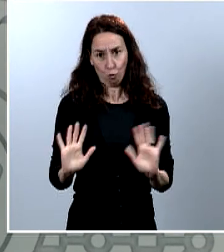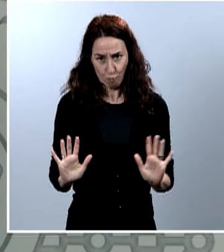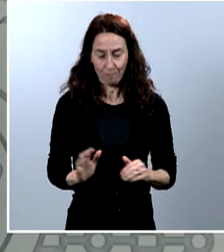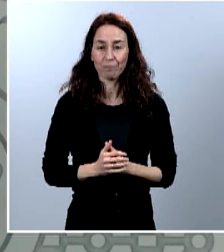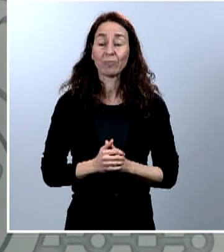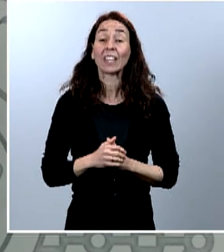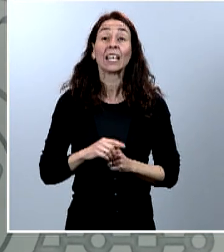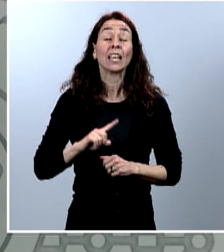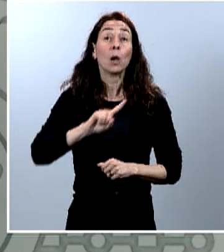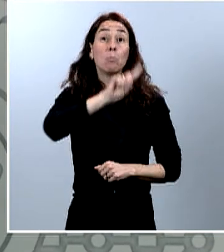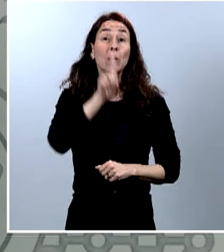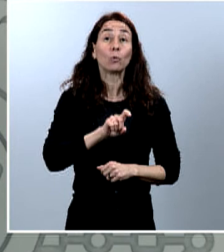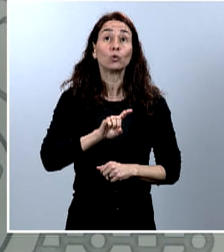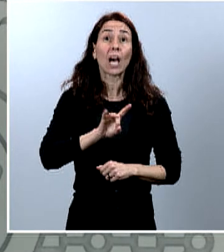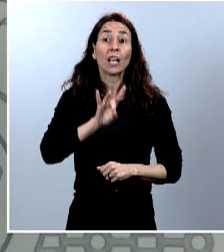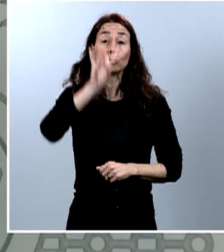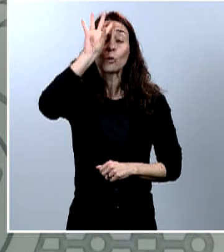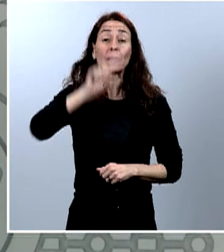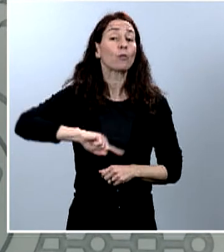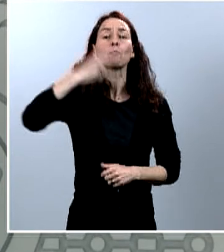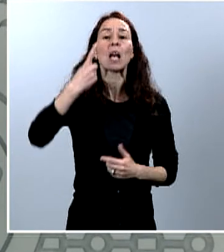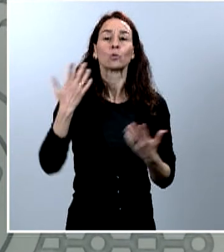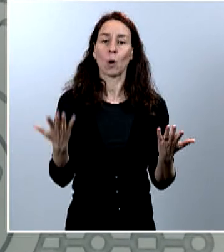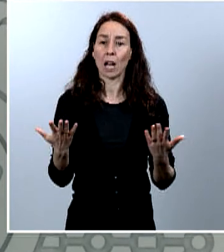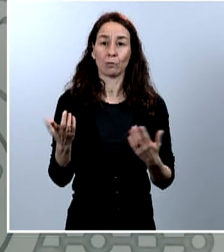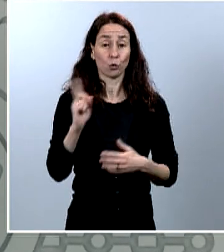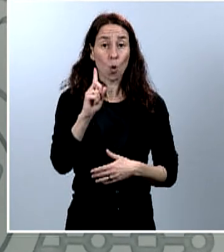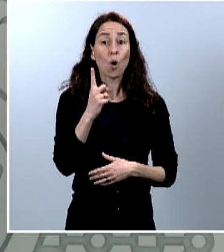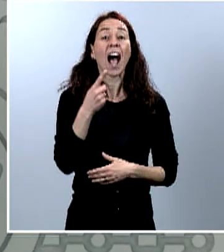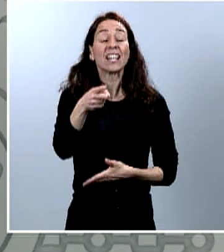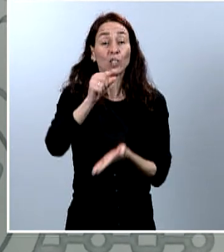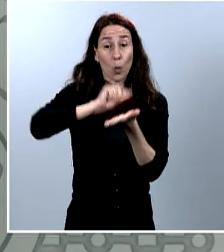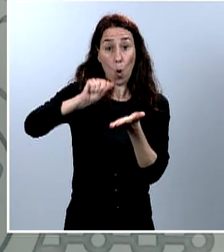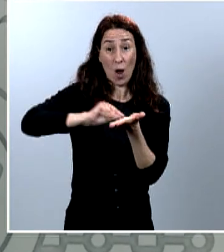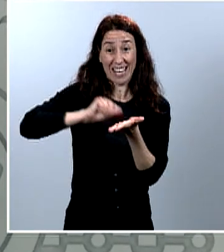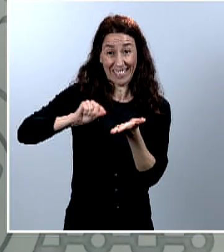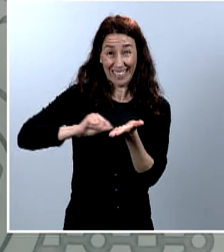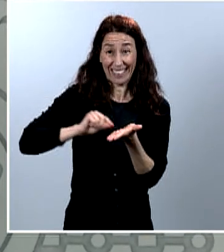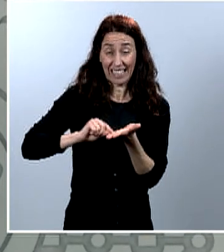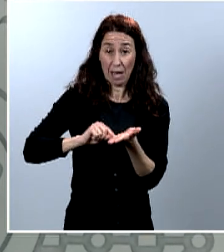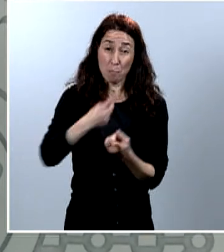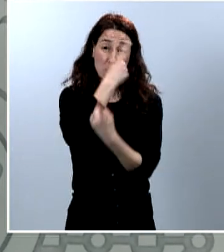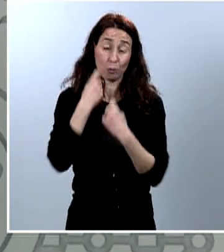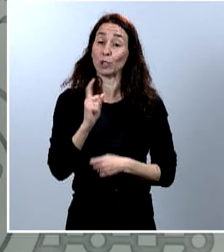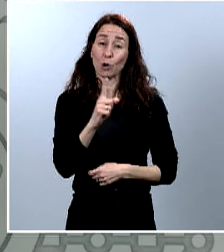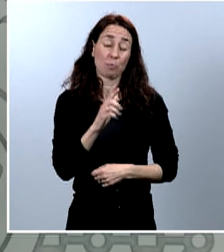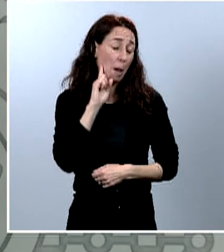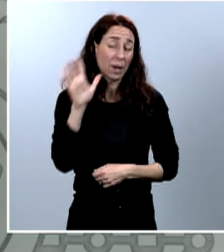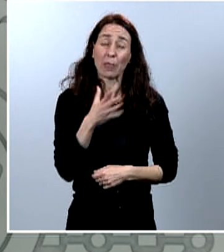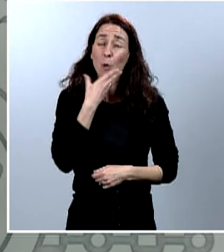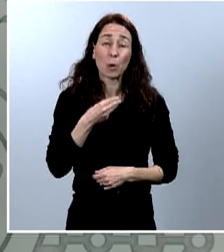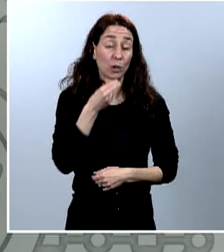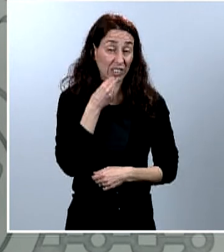sido una pregunta formulada, ha sido una pregunta escrita, que además ha sido muy bonita, y yo creo que tanto el ministro como yo